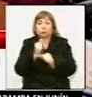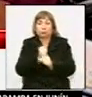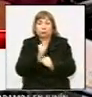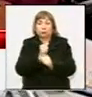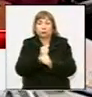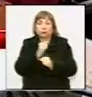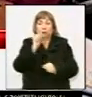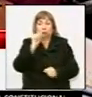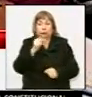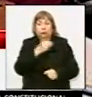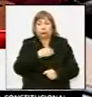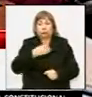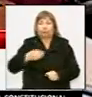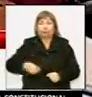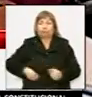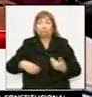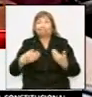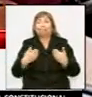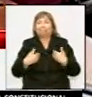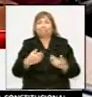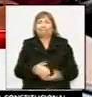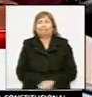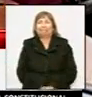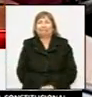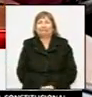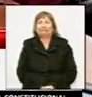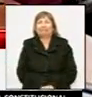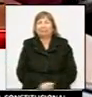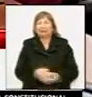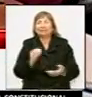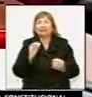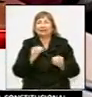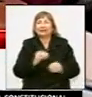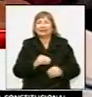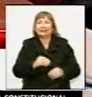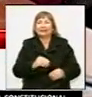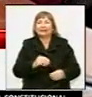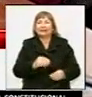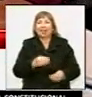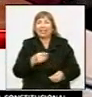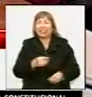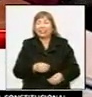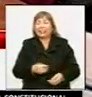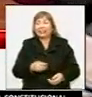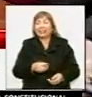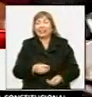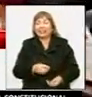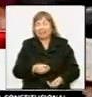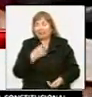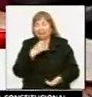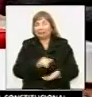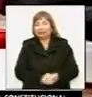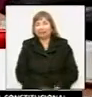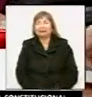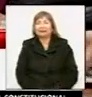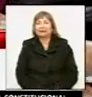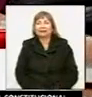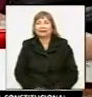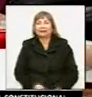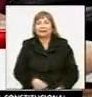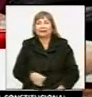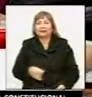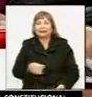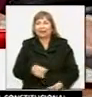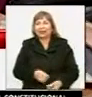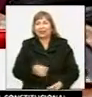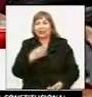la ministra tiene que reorganizar el Ministerio de Cultura, qué bueno sería, presidente, que nosotros